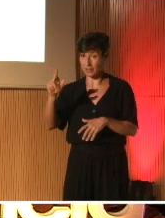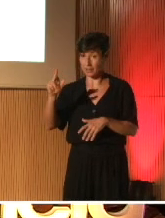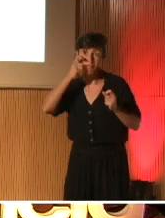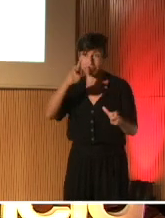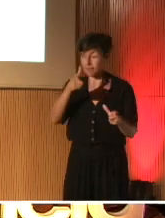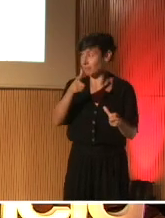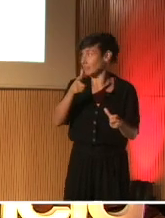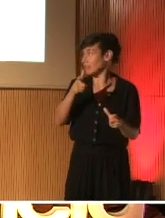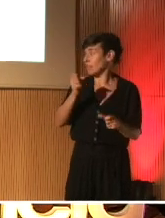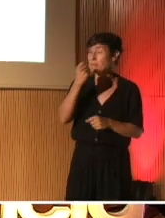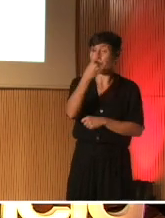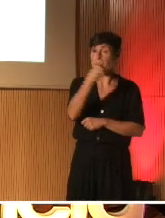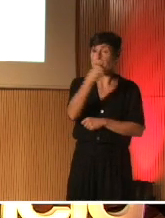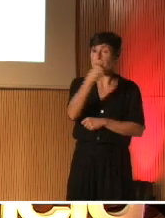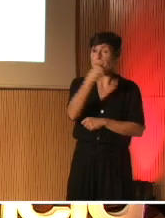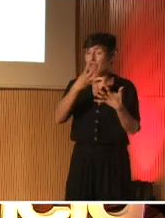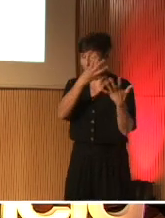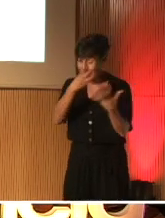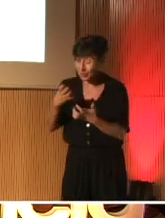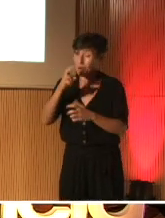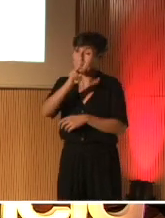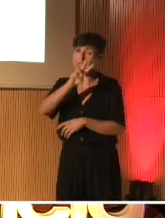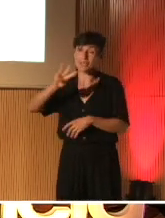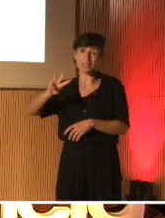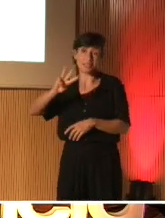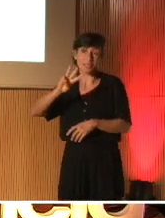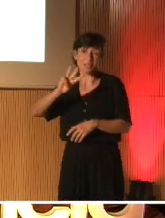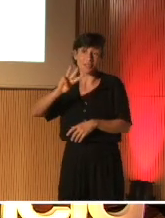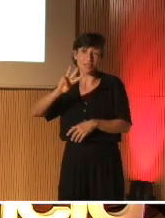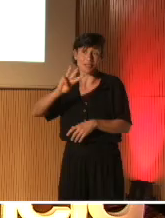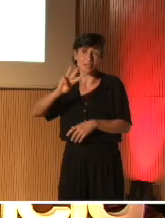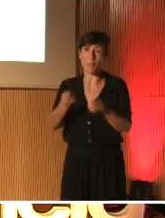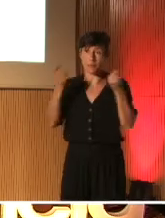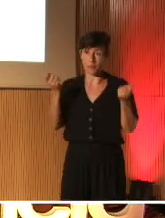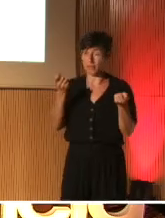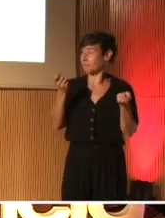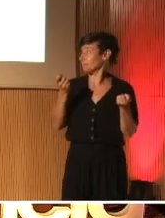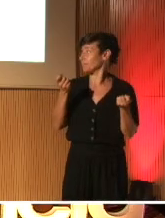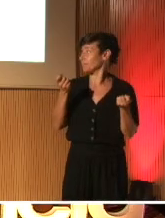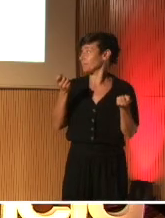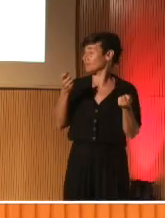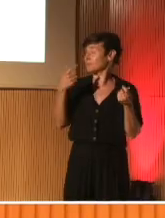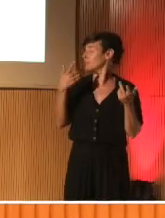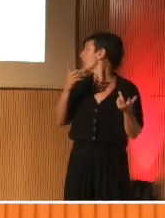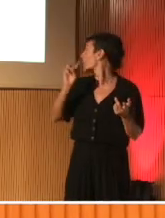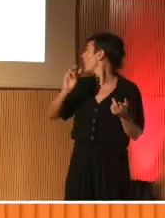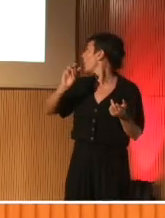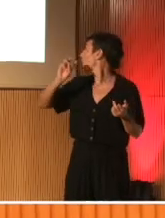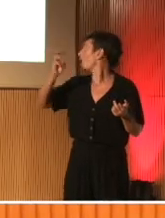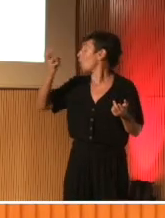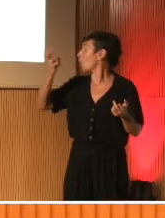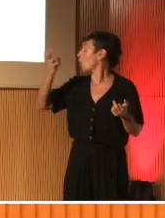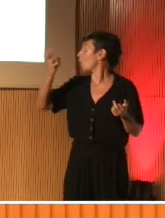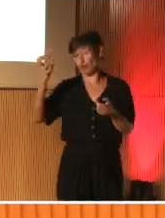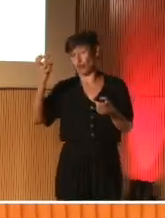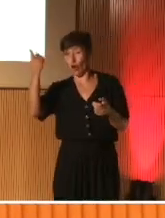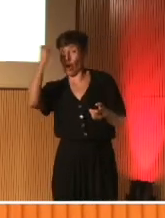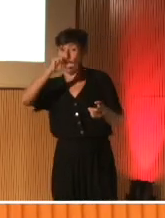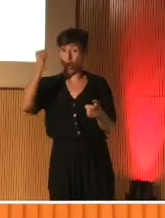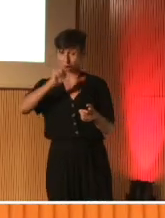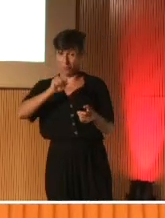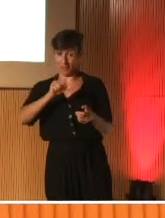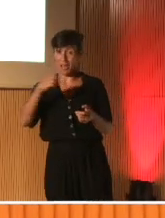y dos años después en 1925 diego se lo publica y lo descubre de forma independiente